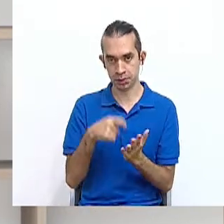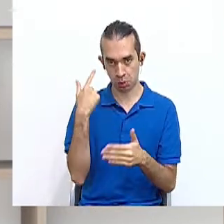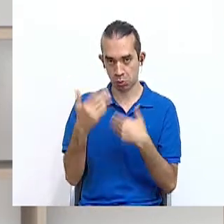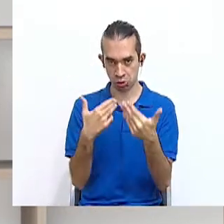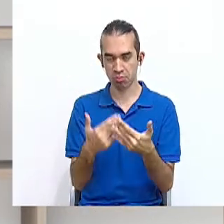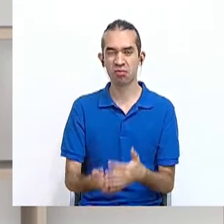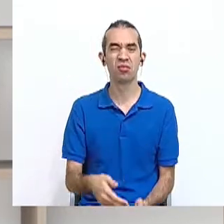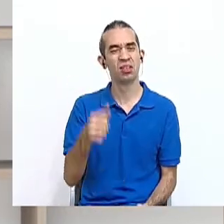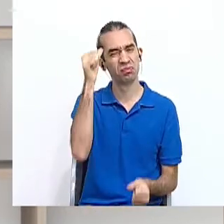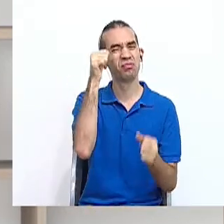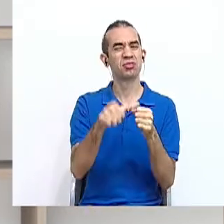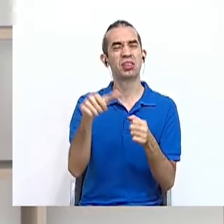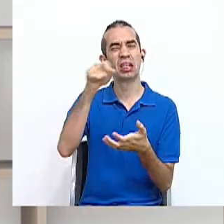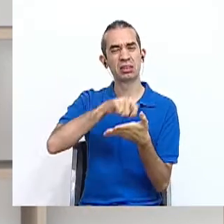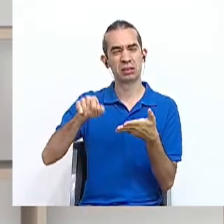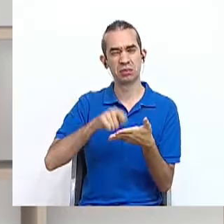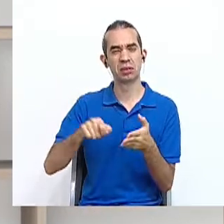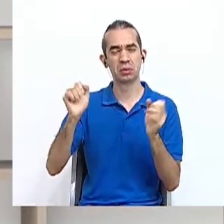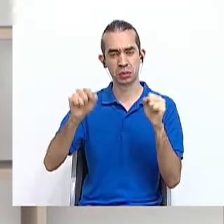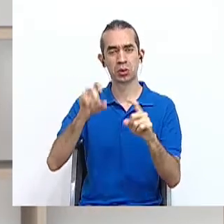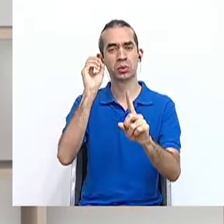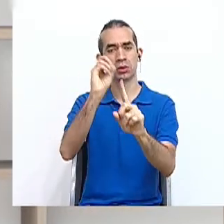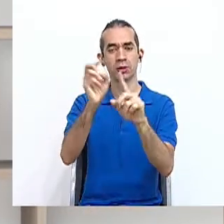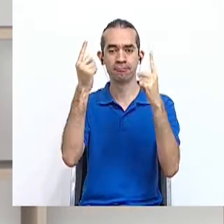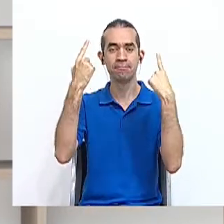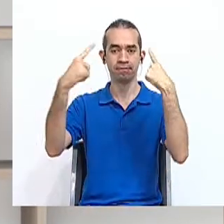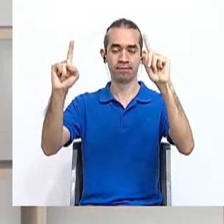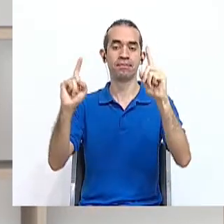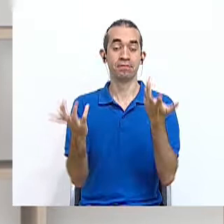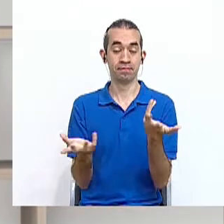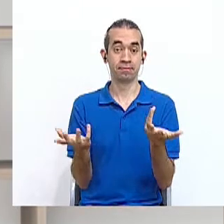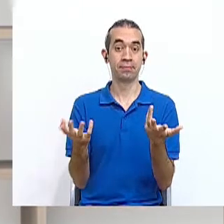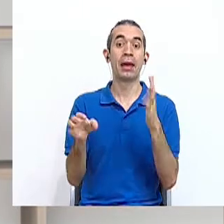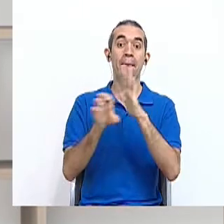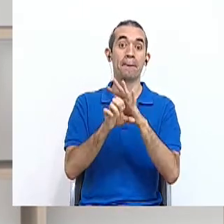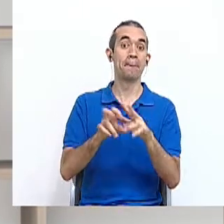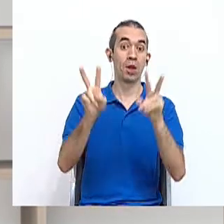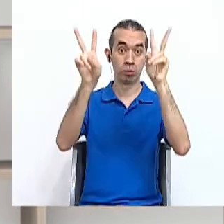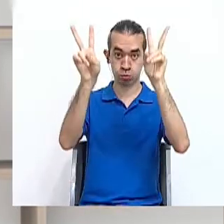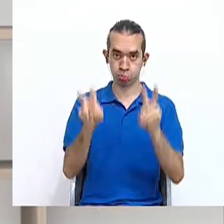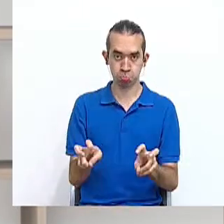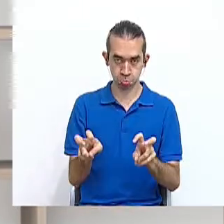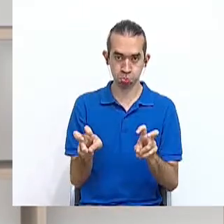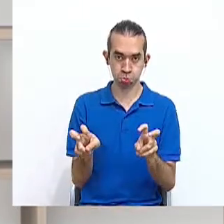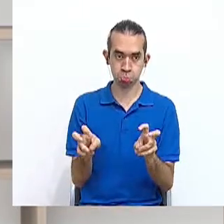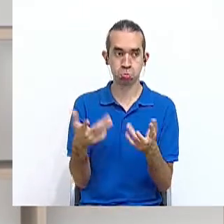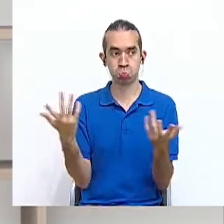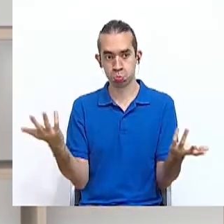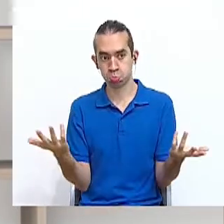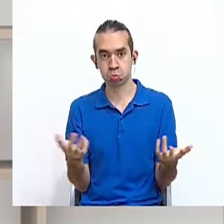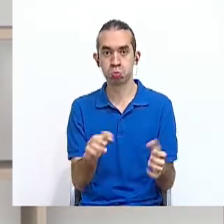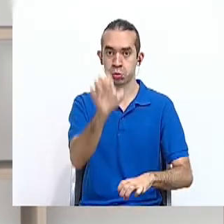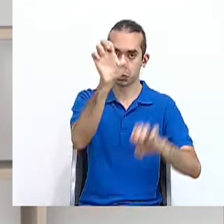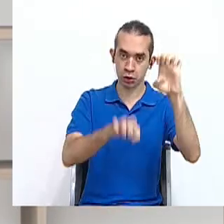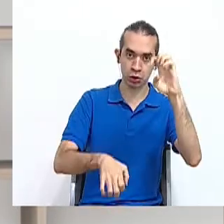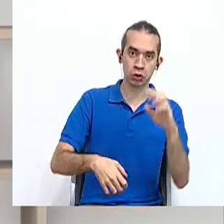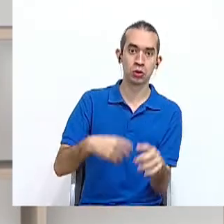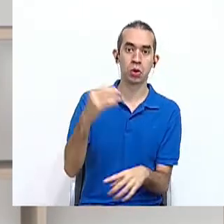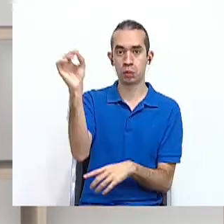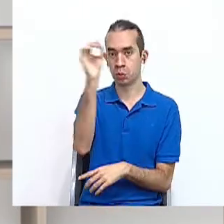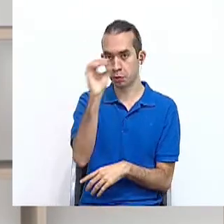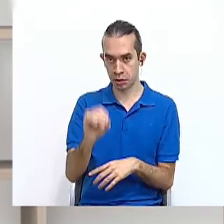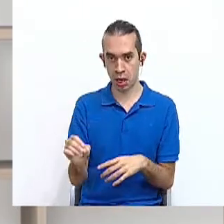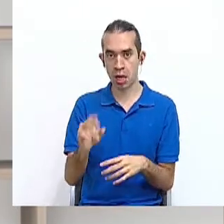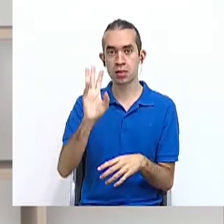Escribir, recuerden que escribir me permite lograr un objetivo. En este caso, si su examen, su prueba de evaluación sumativa para el